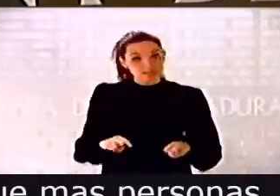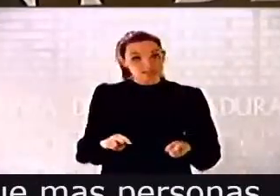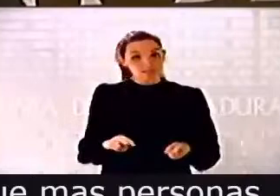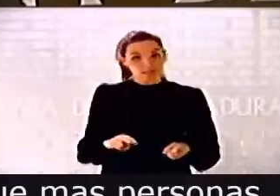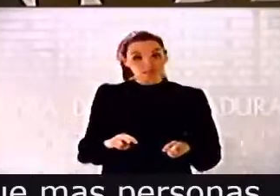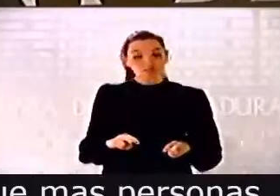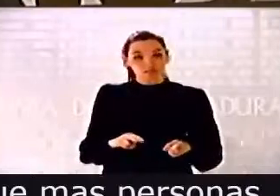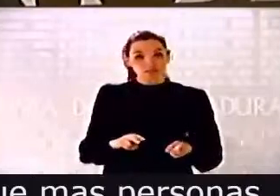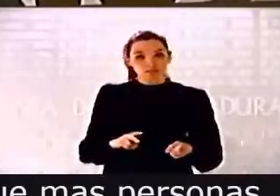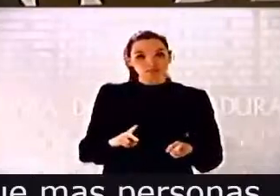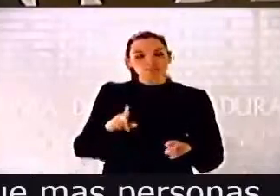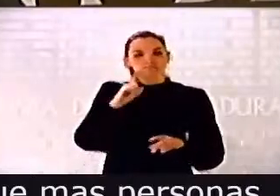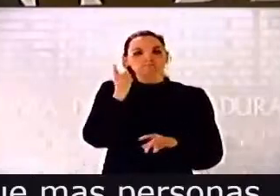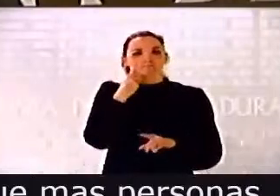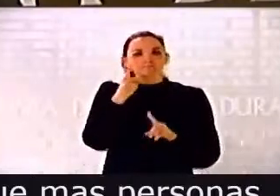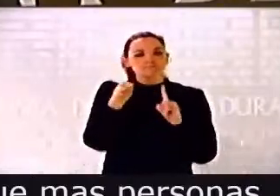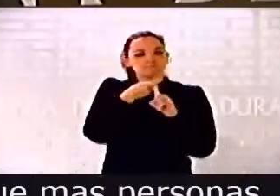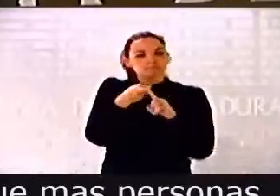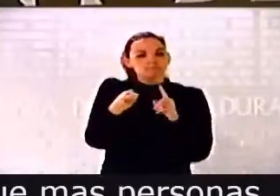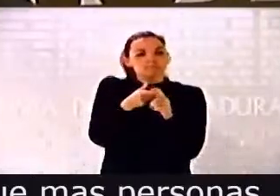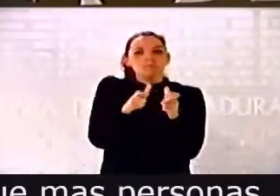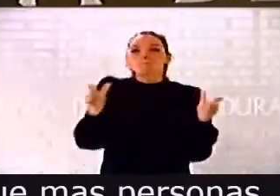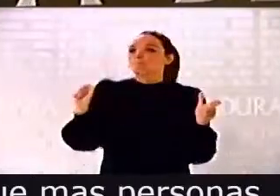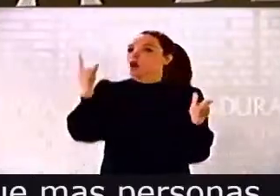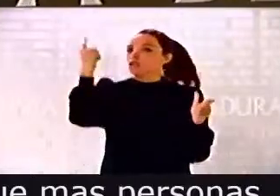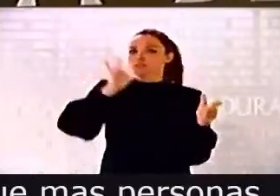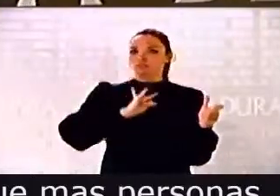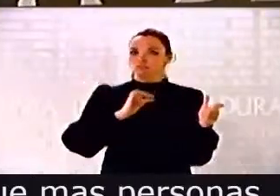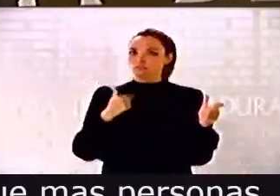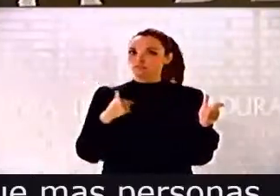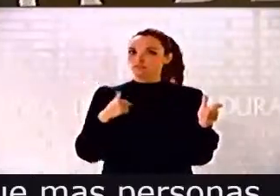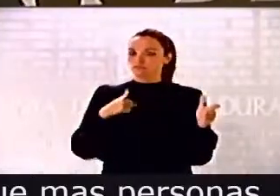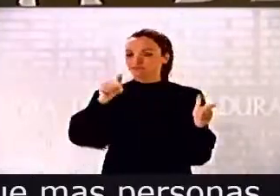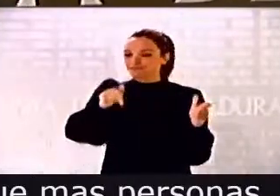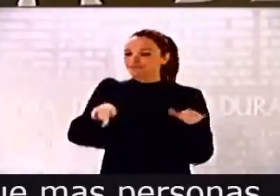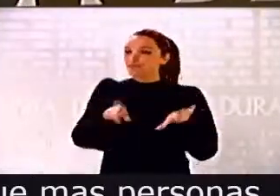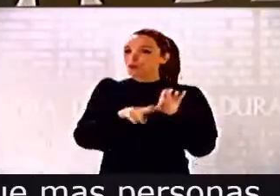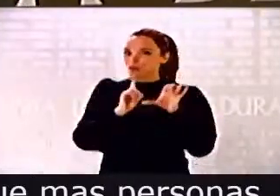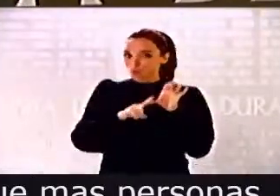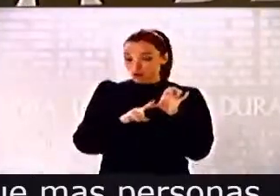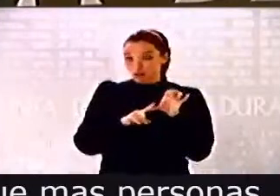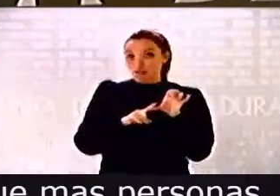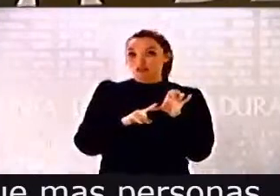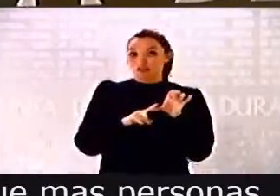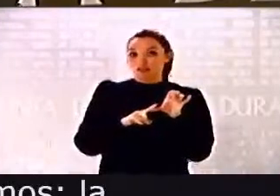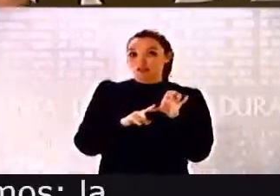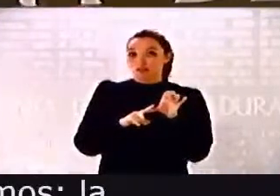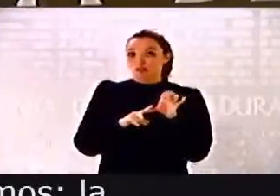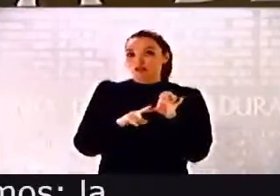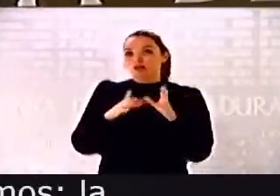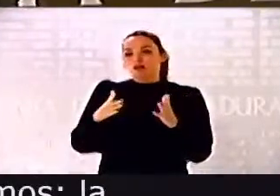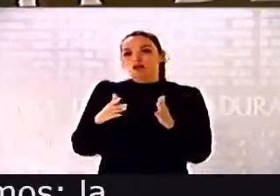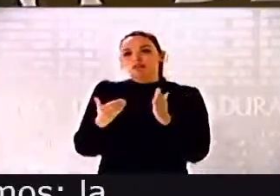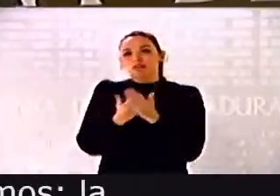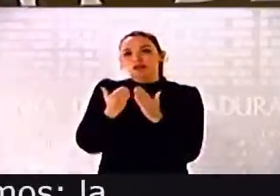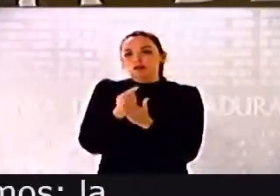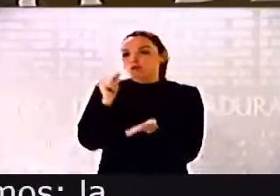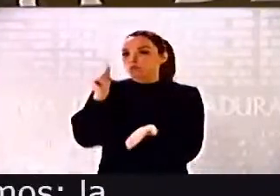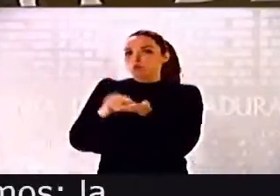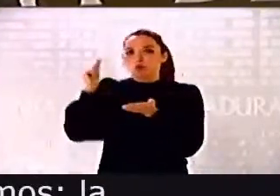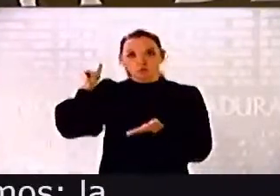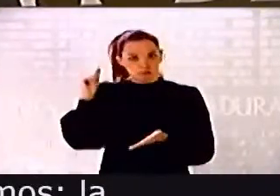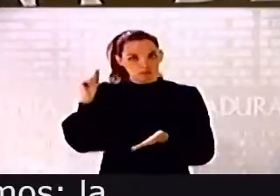de síntomas, detectamos. Somos la comunidad autónoma, una de las comunidades autónomas que menos días tarda